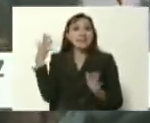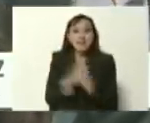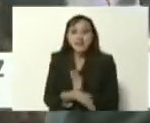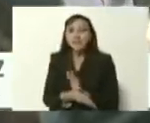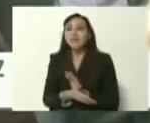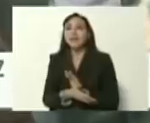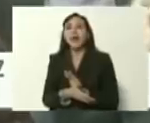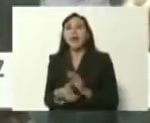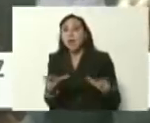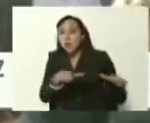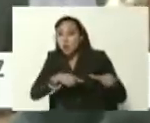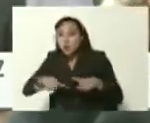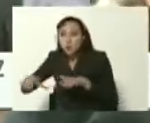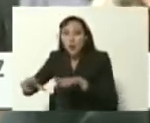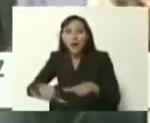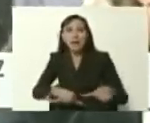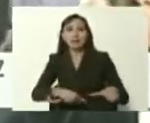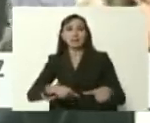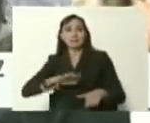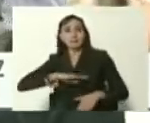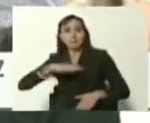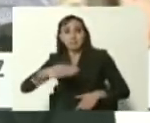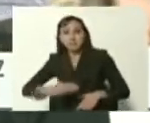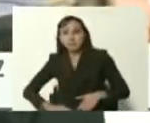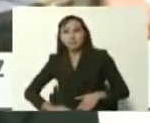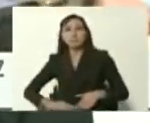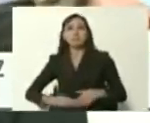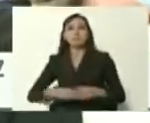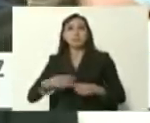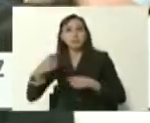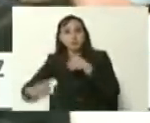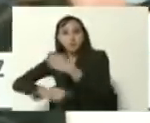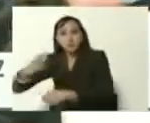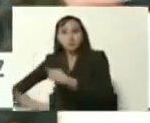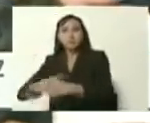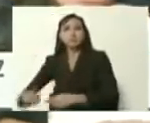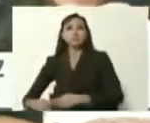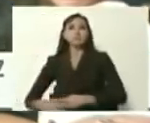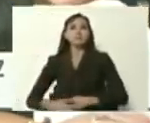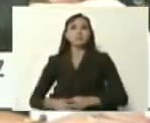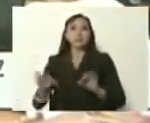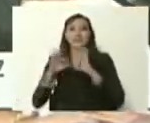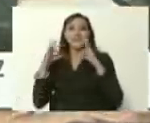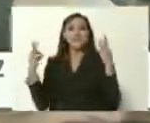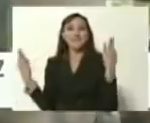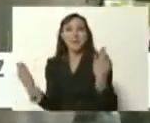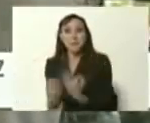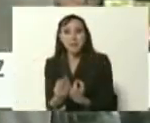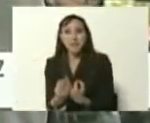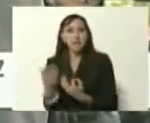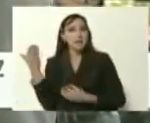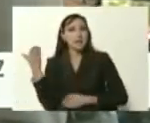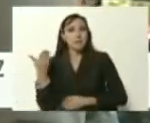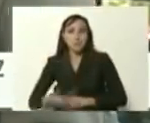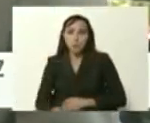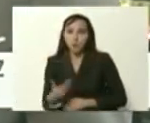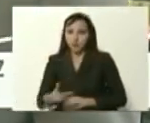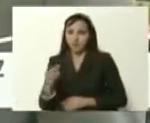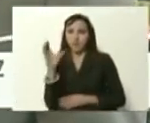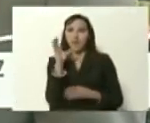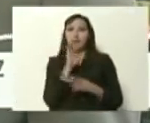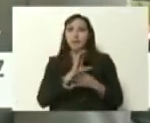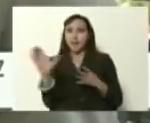concibe la procreación. Es decir, que la palabra matrimonio o la institución del matrimonio debe ser